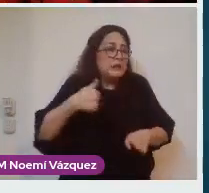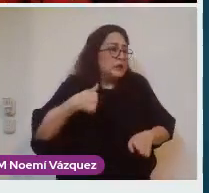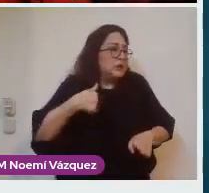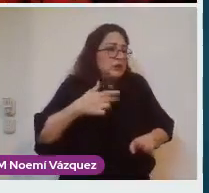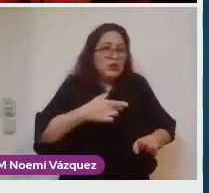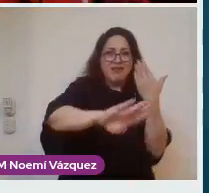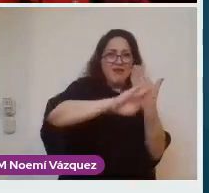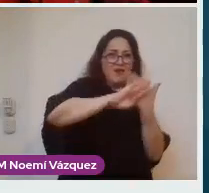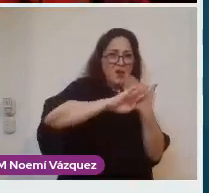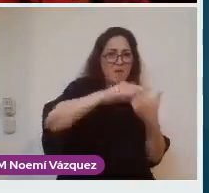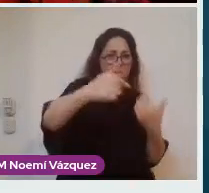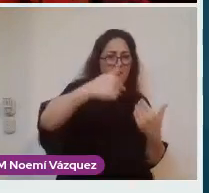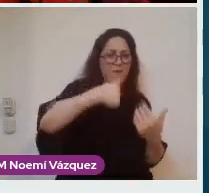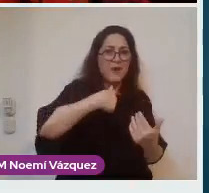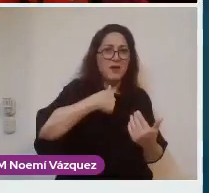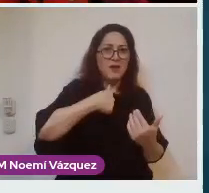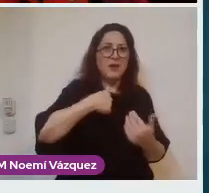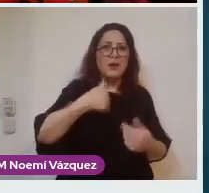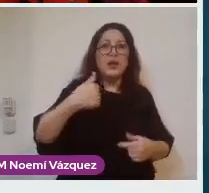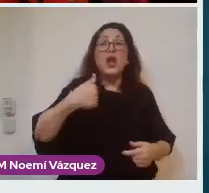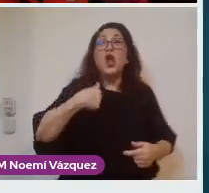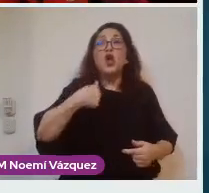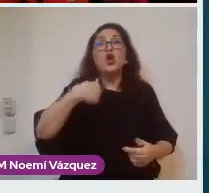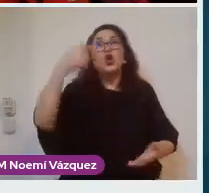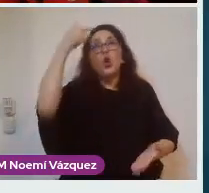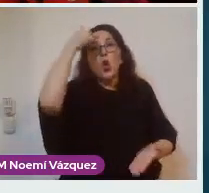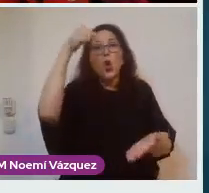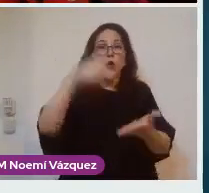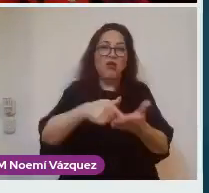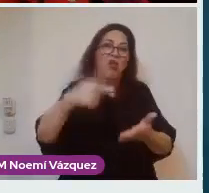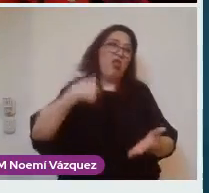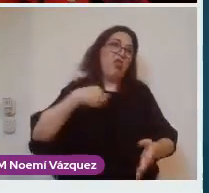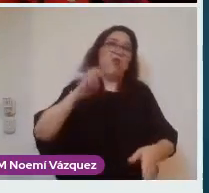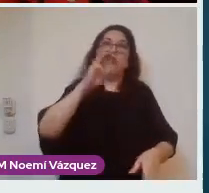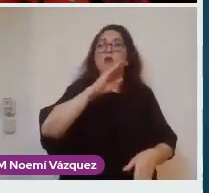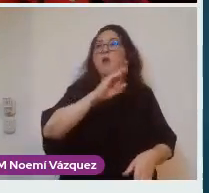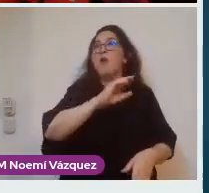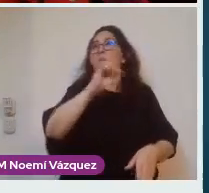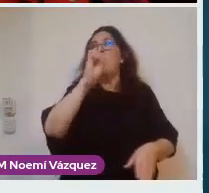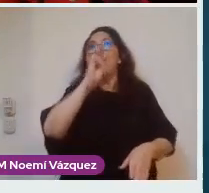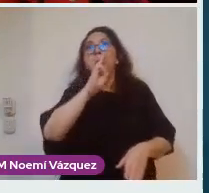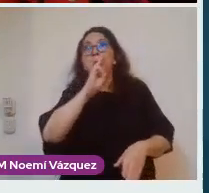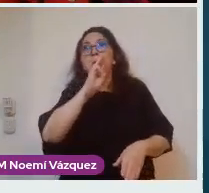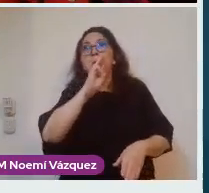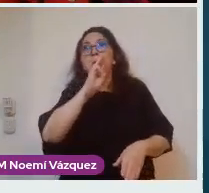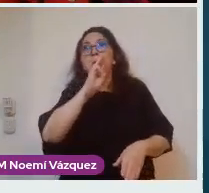Es que también muchas veces hay esta parte de atracones que se